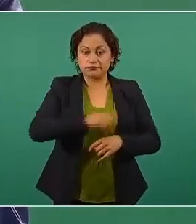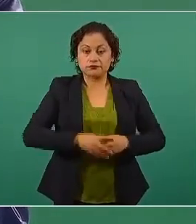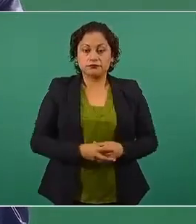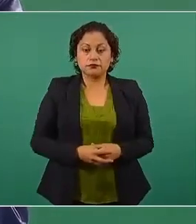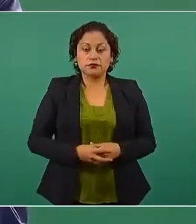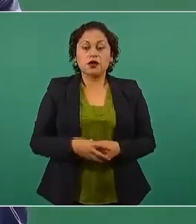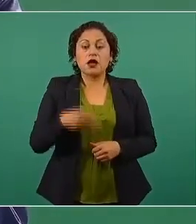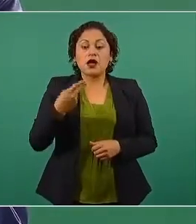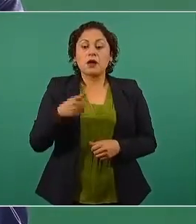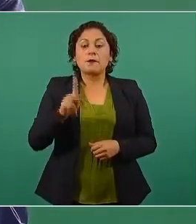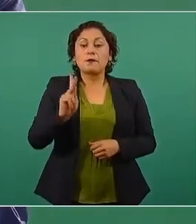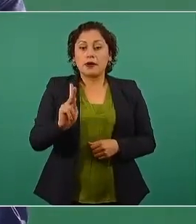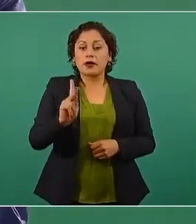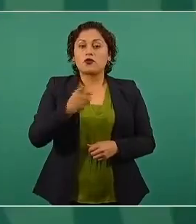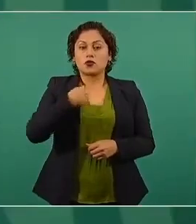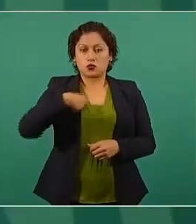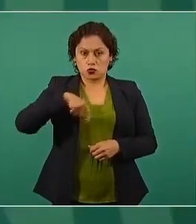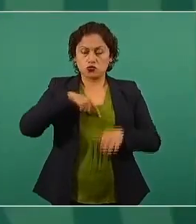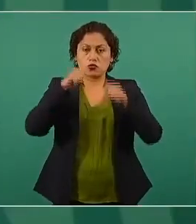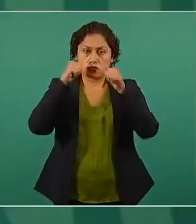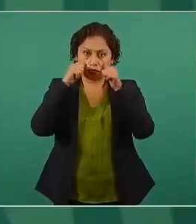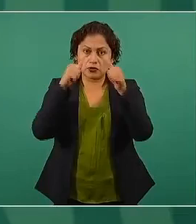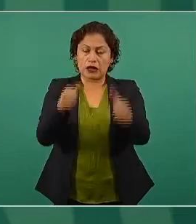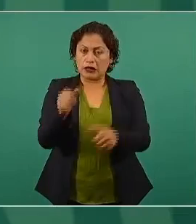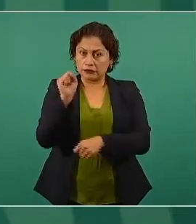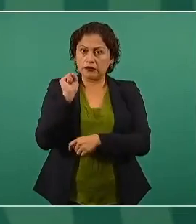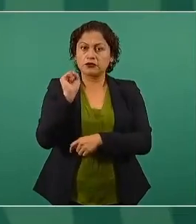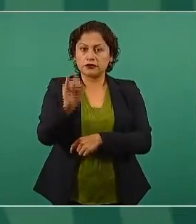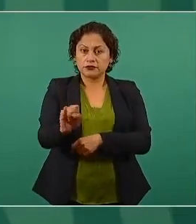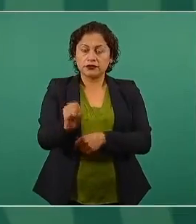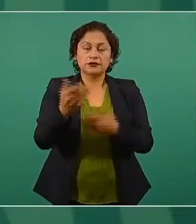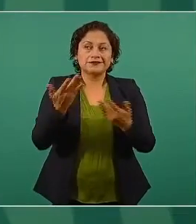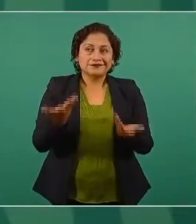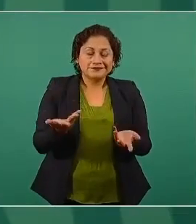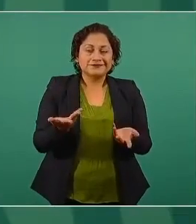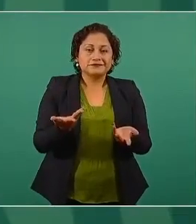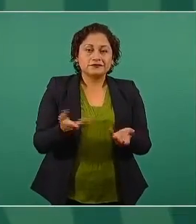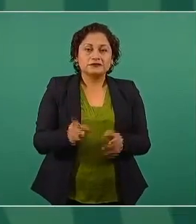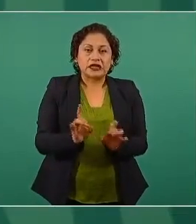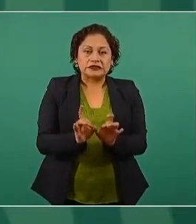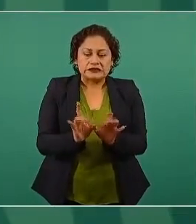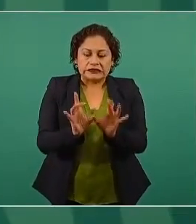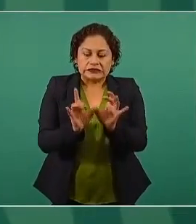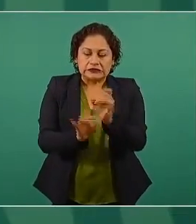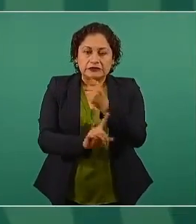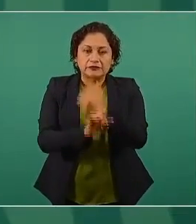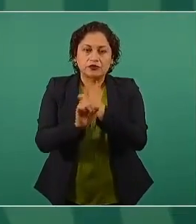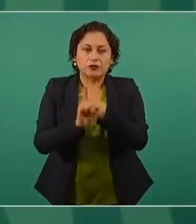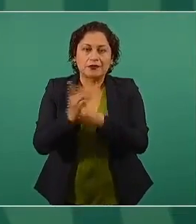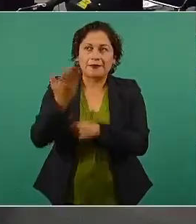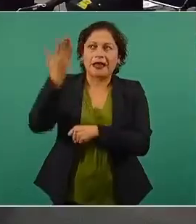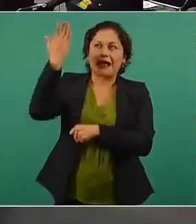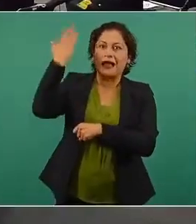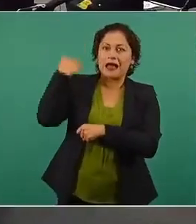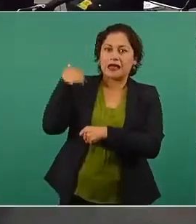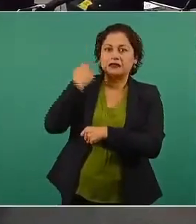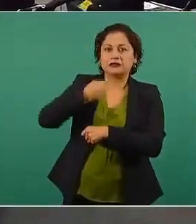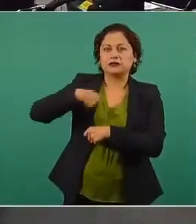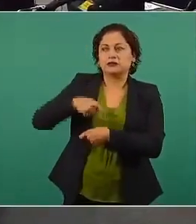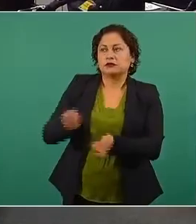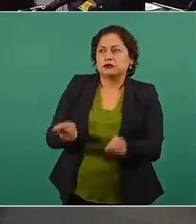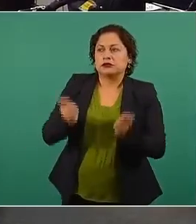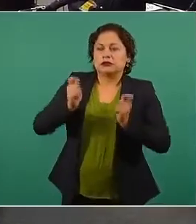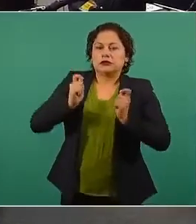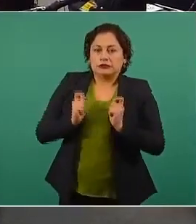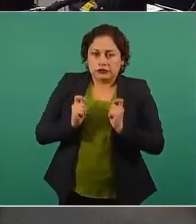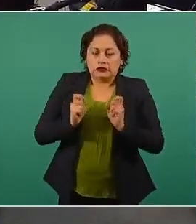pero estamos atendiéndolos. Heredamos casos muy difíciles y